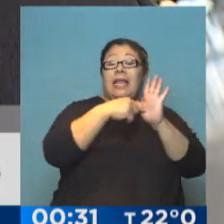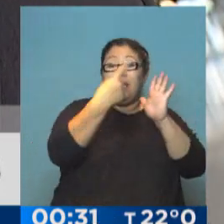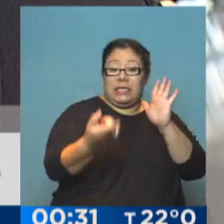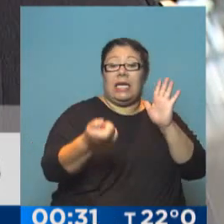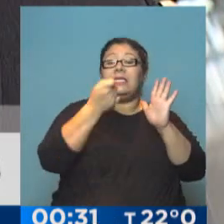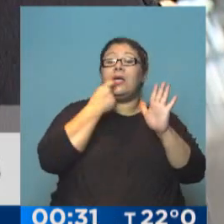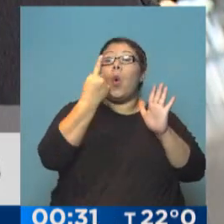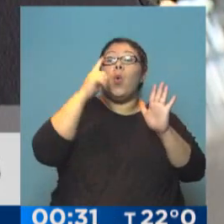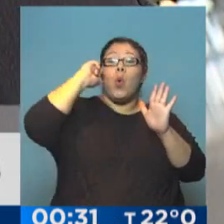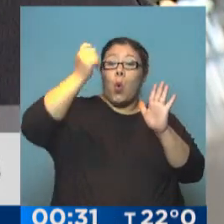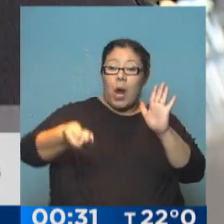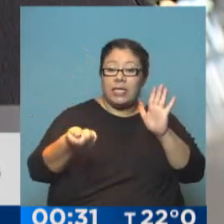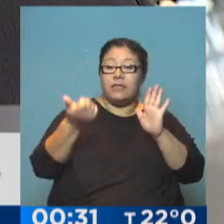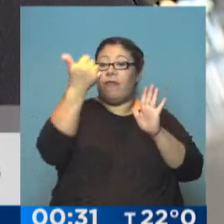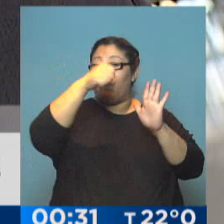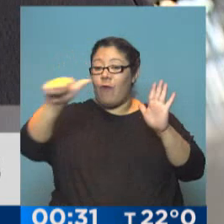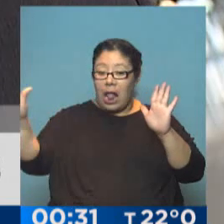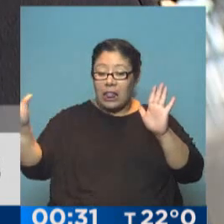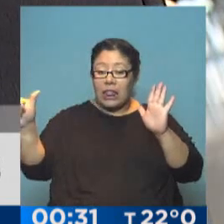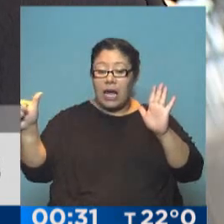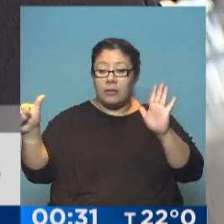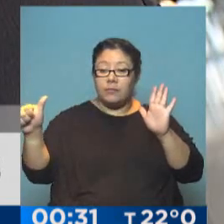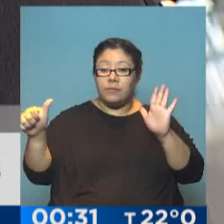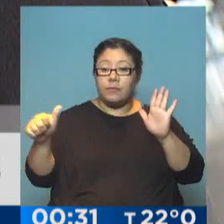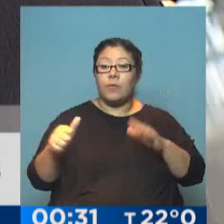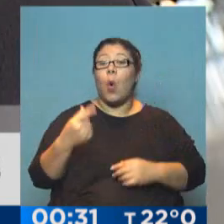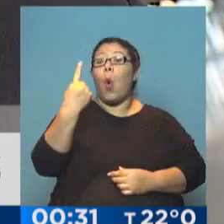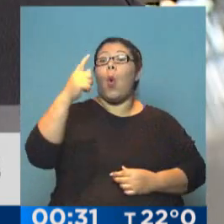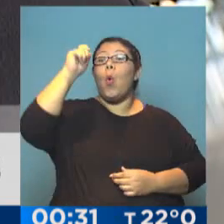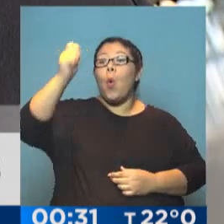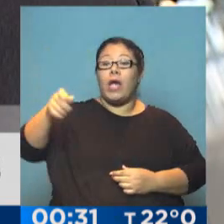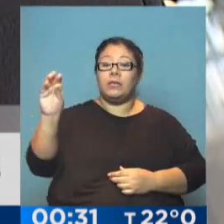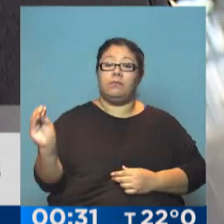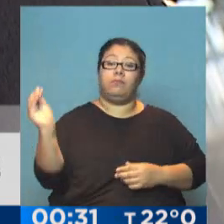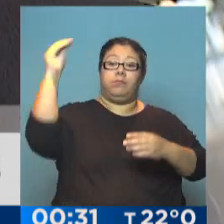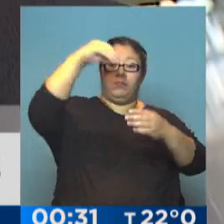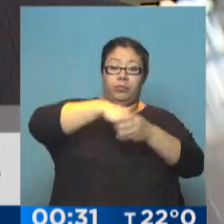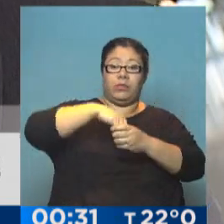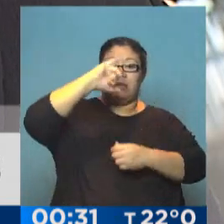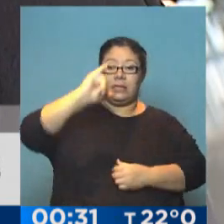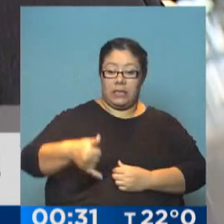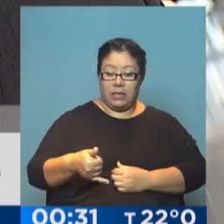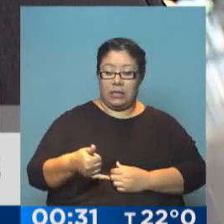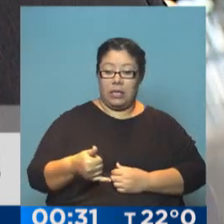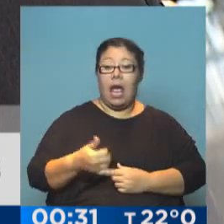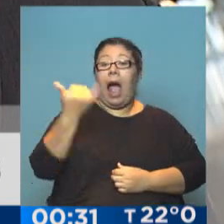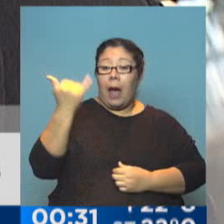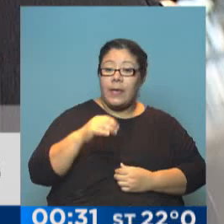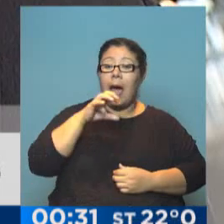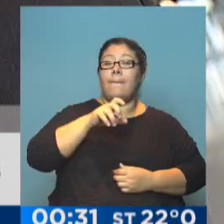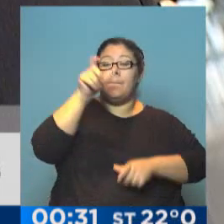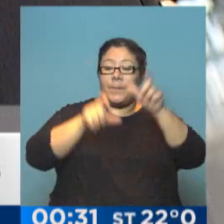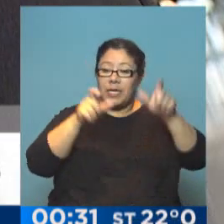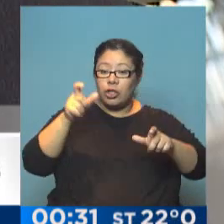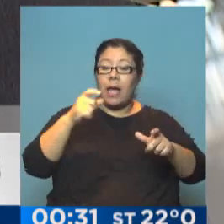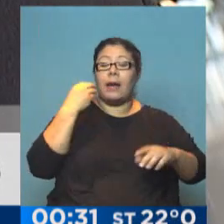Se reemplaza con los presidentes de las cámaras de todo el país. Así que estaban todos los presidentes de cámara de todas las provincias del país y también las presidentes de las